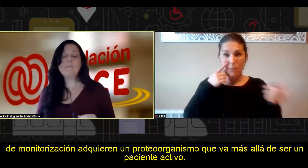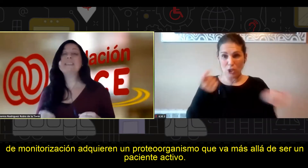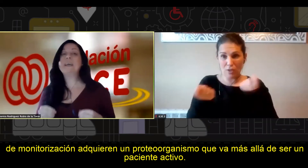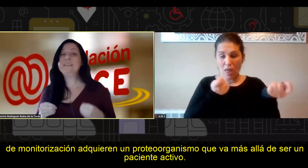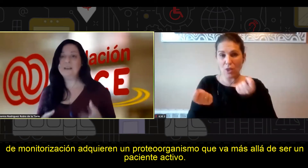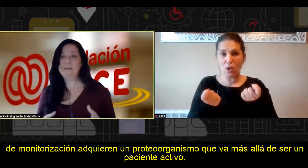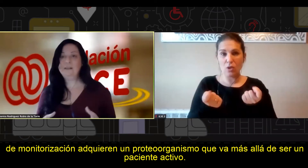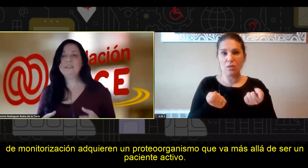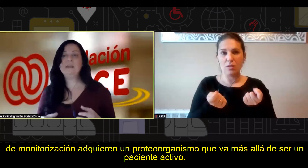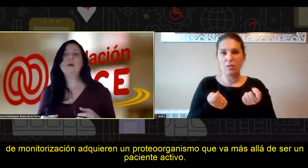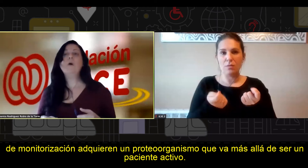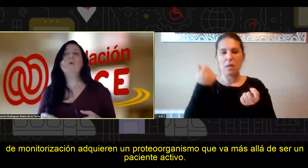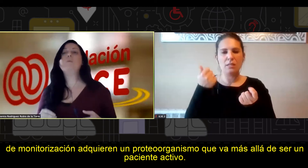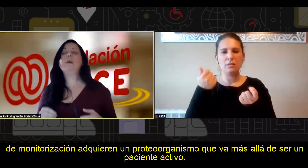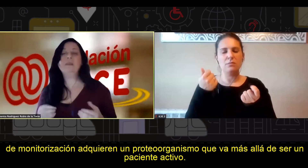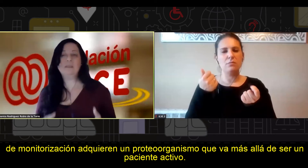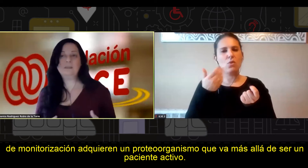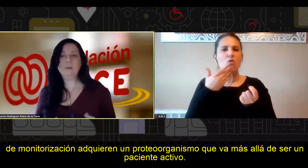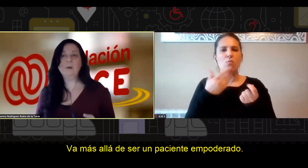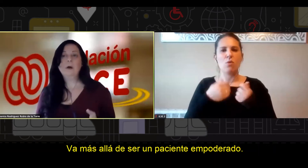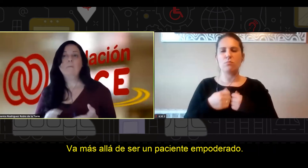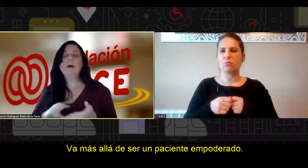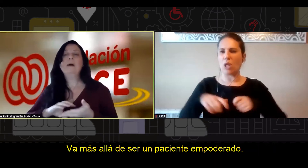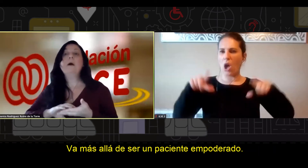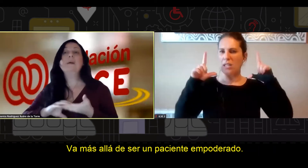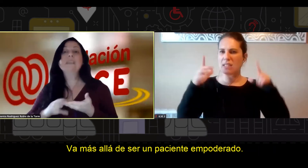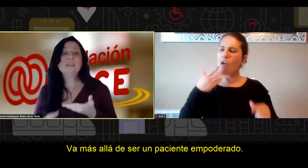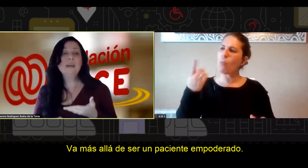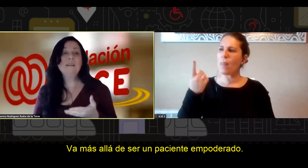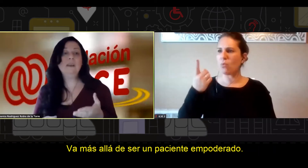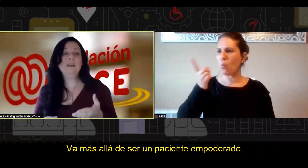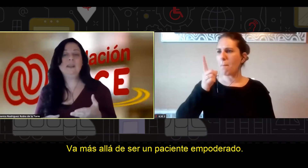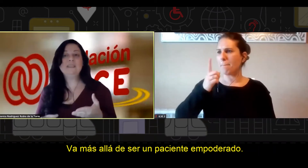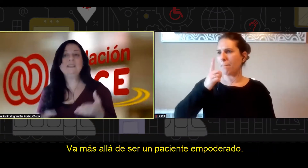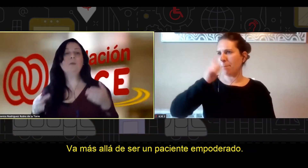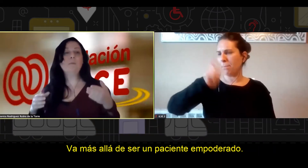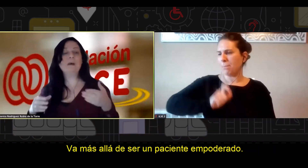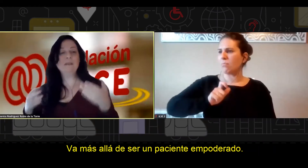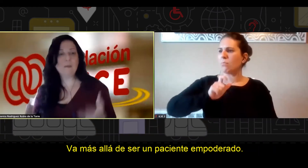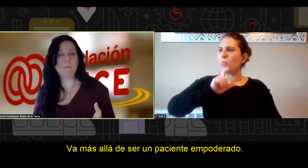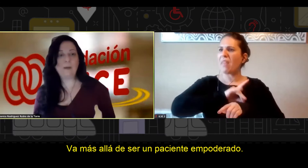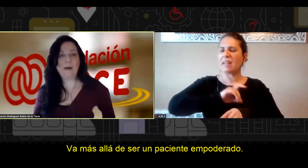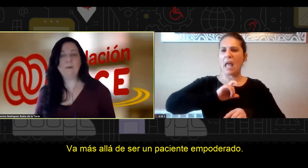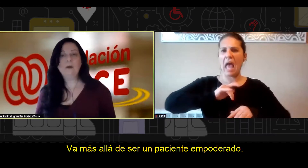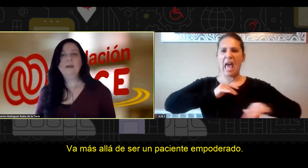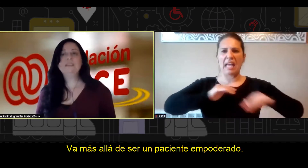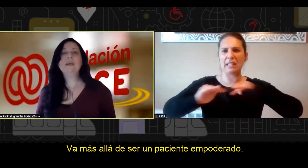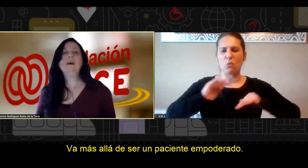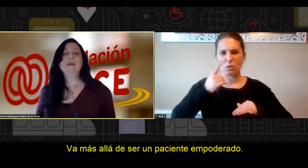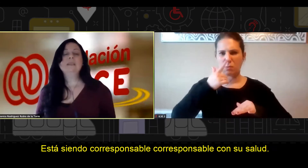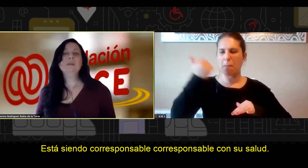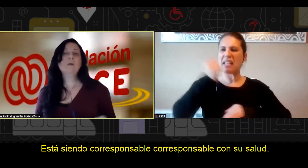va más allá de ser un paciente activo, va más allá de ser un paciente empoderado,